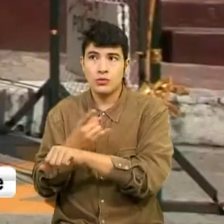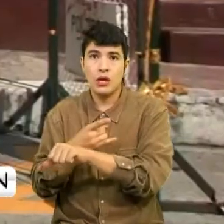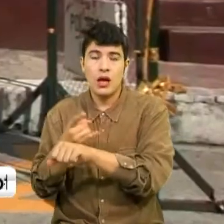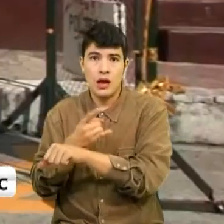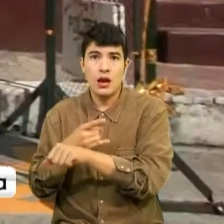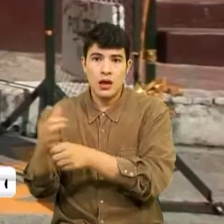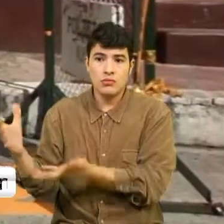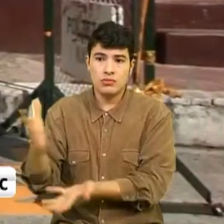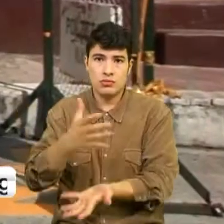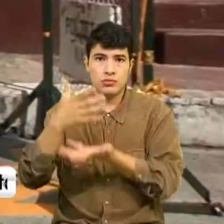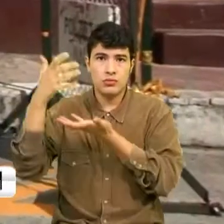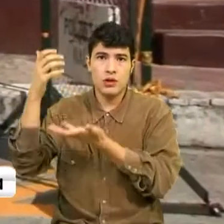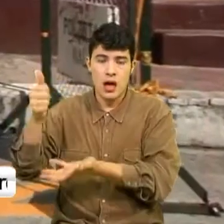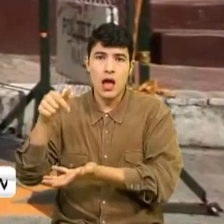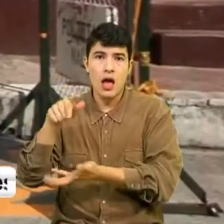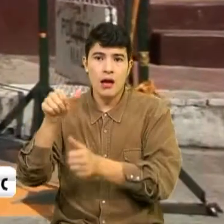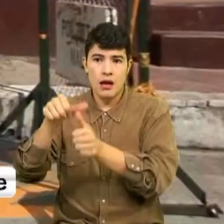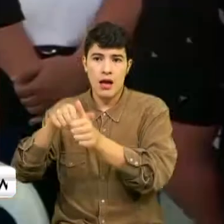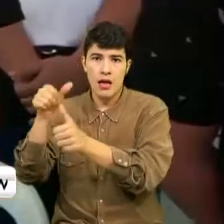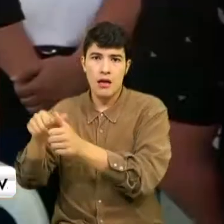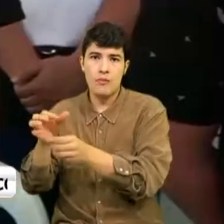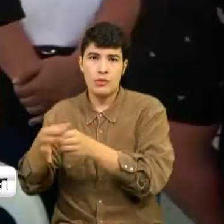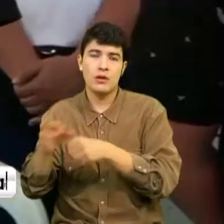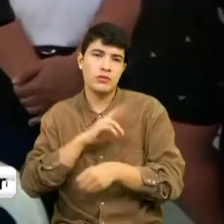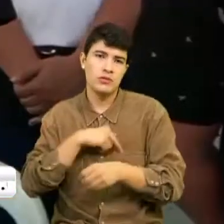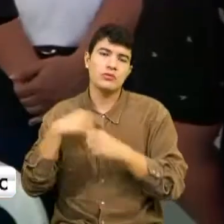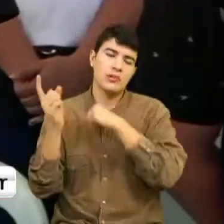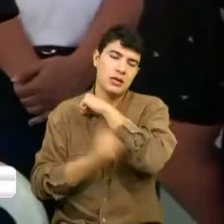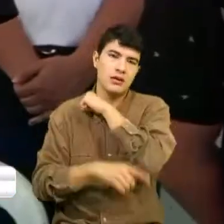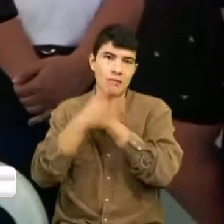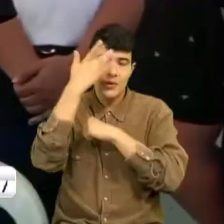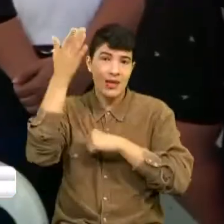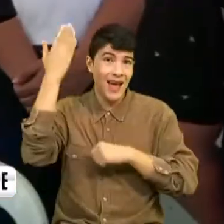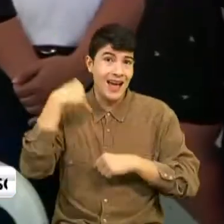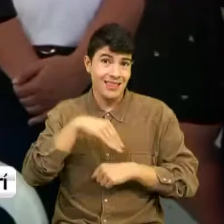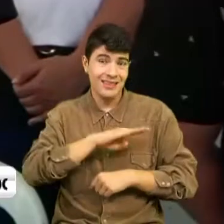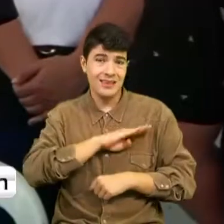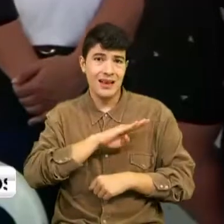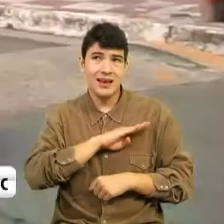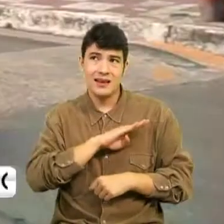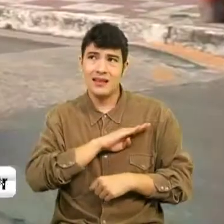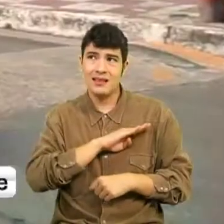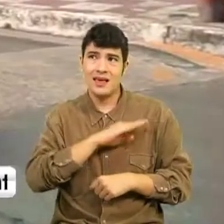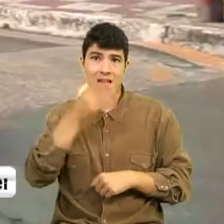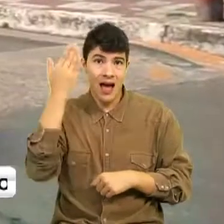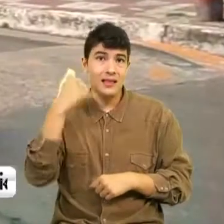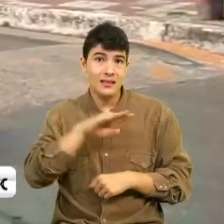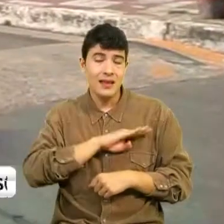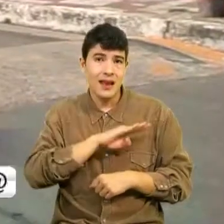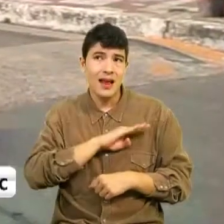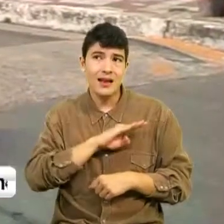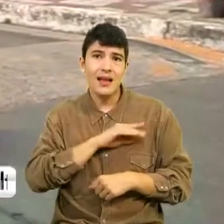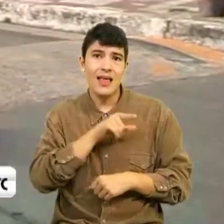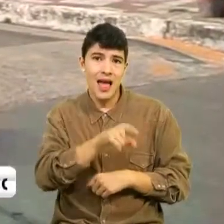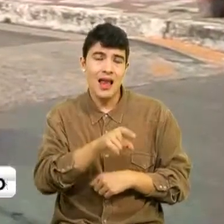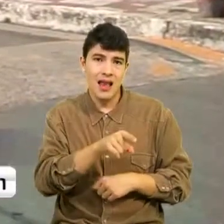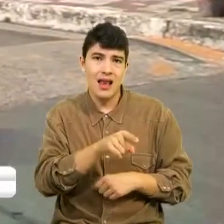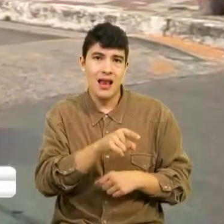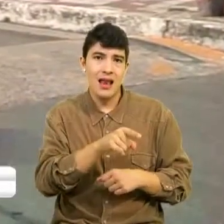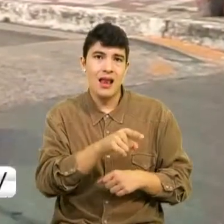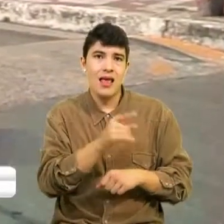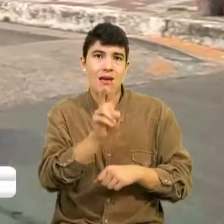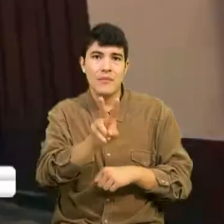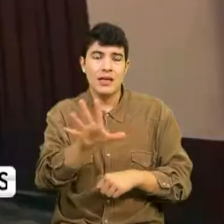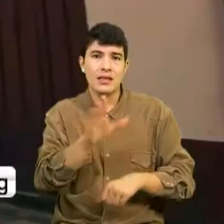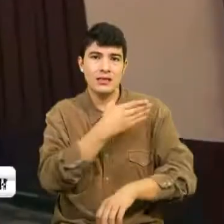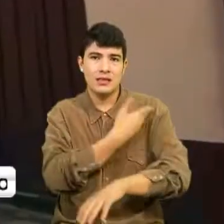pertenecen. Igualmente estamos sancionados por regalías debido a que el alcalde anterior ejecutó lo que es el 25